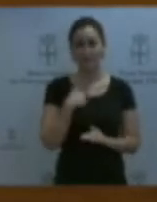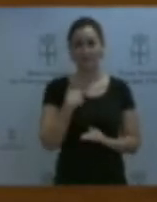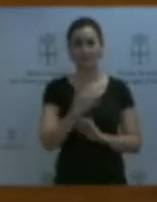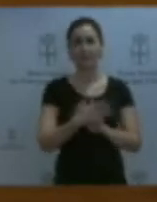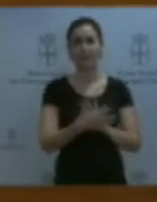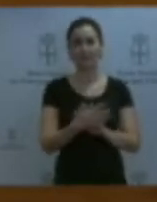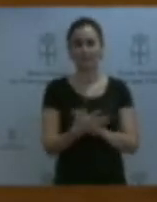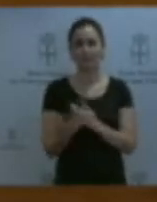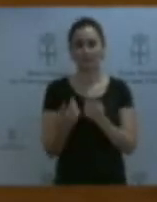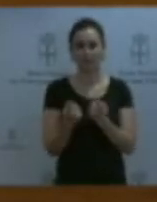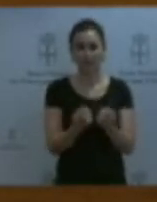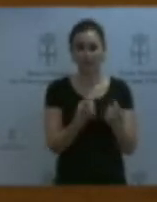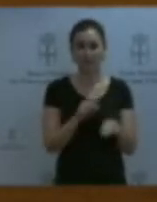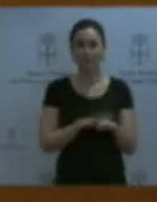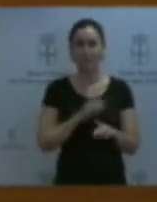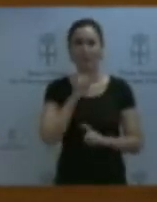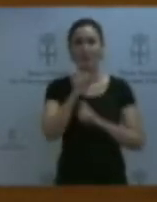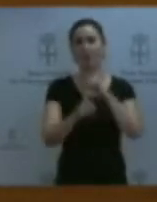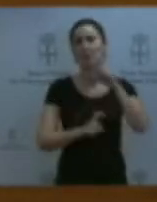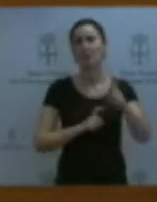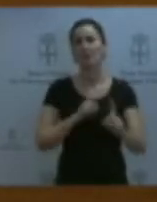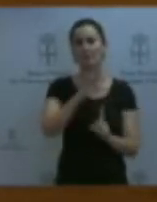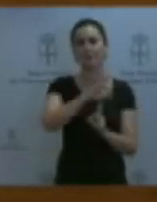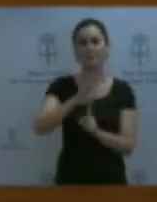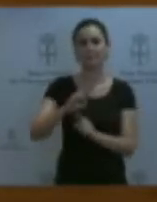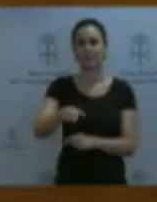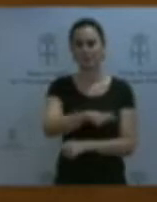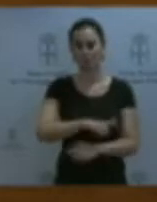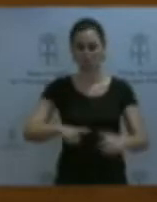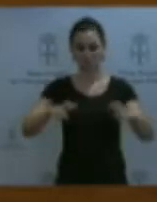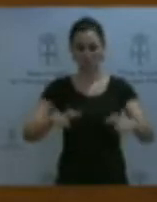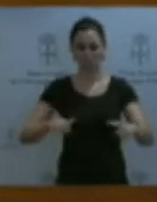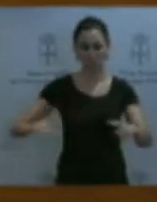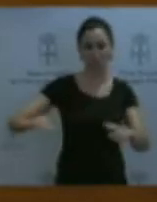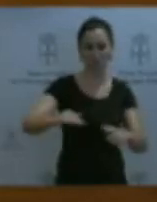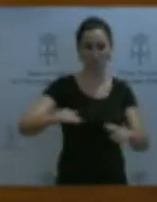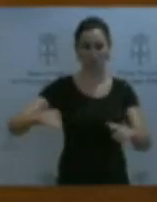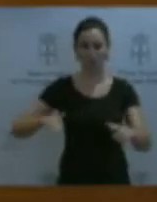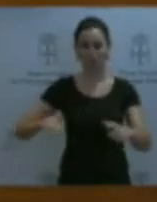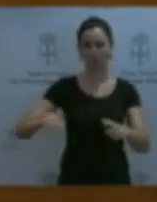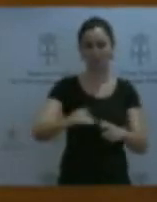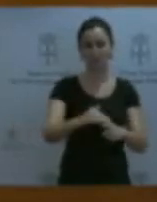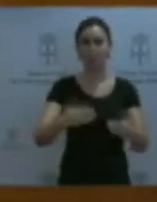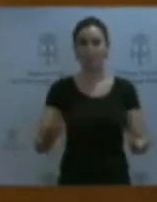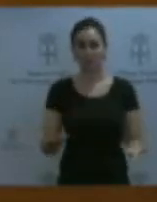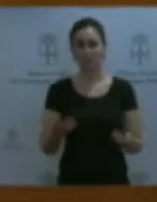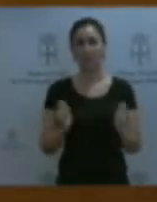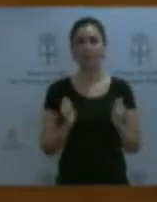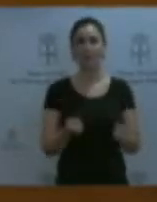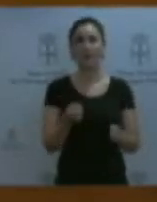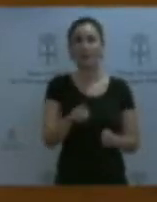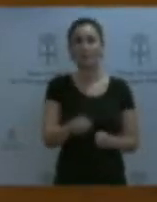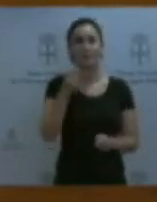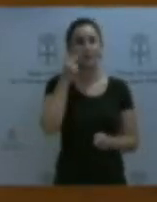diferentes rotondas, como también de dotar de los centros de visitantes a todos los concejos.